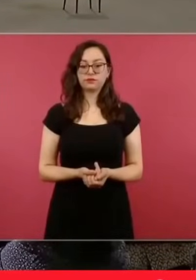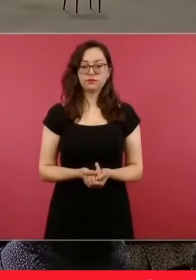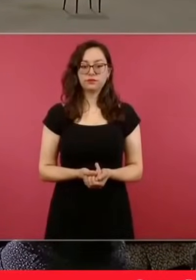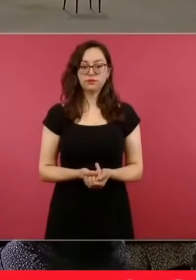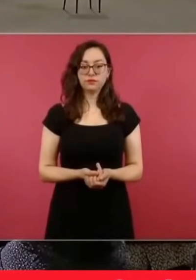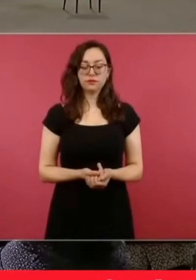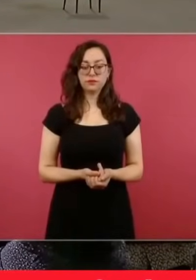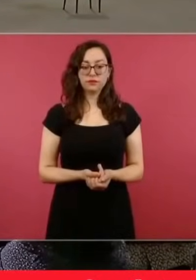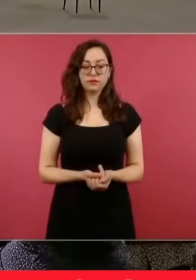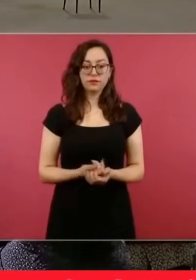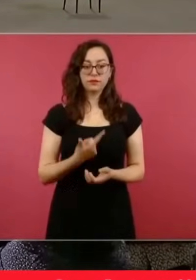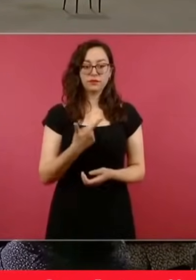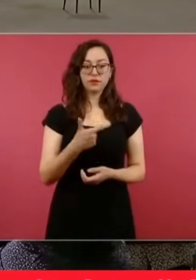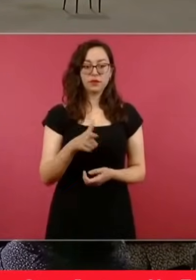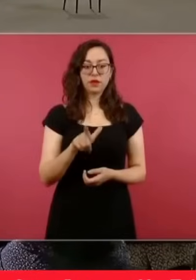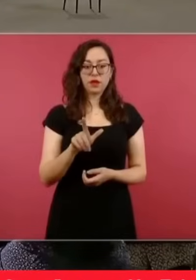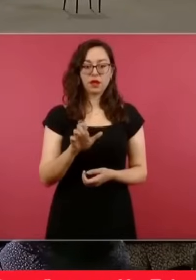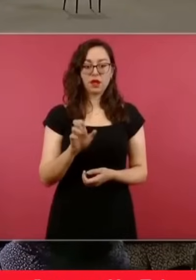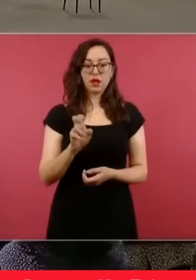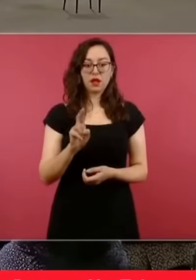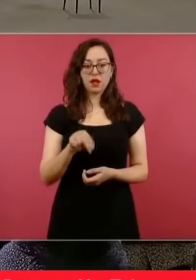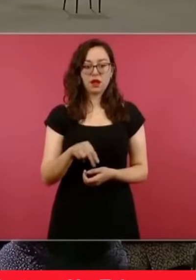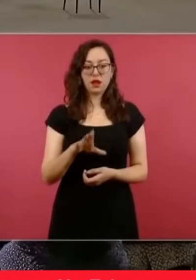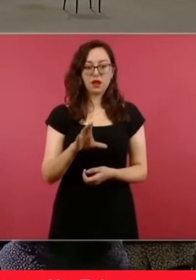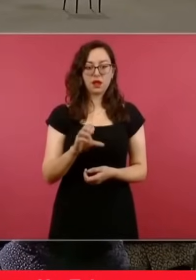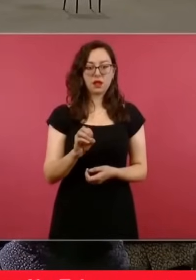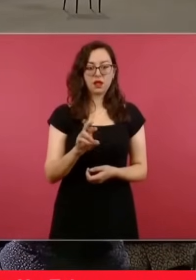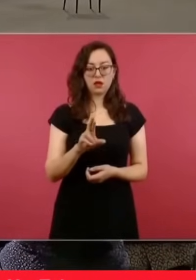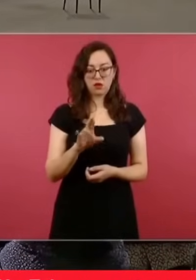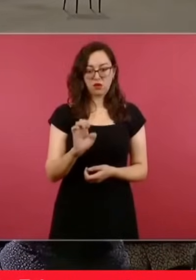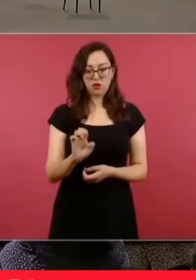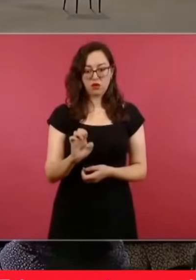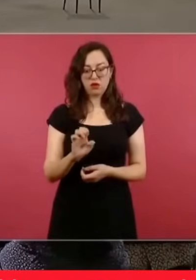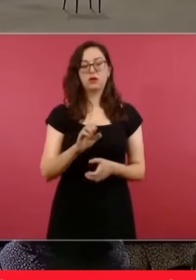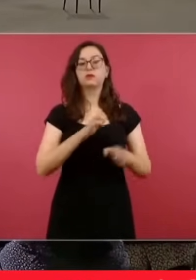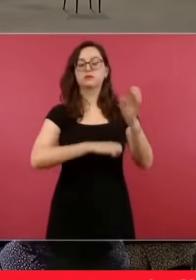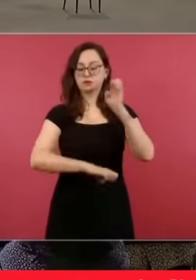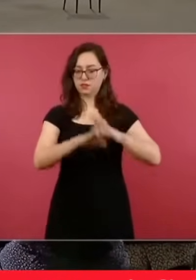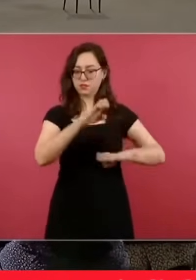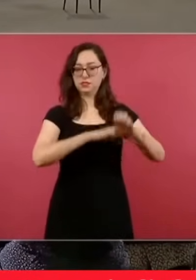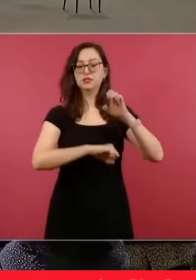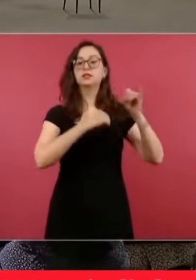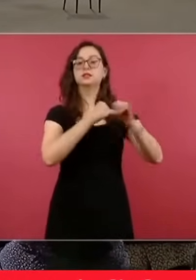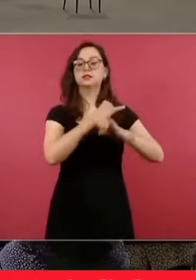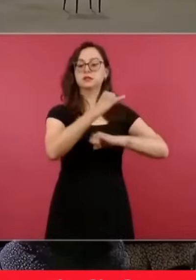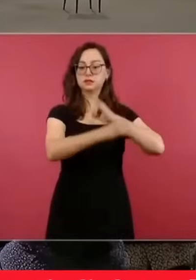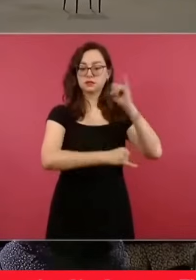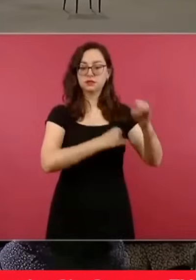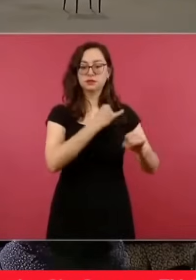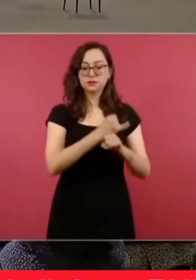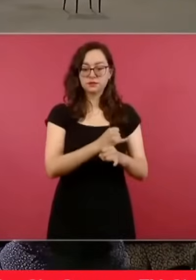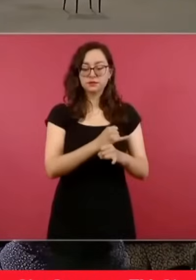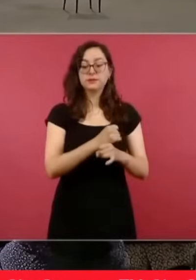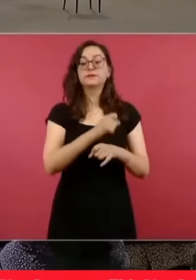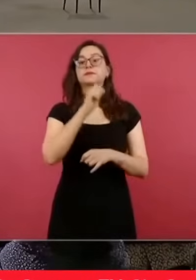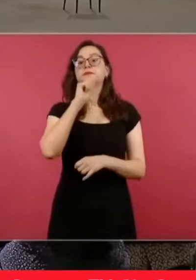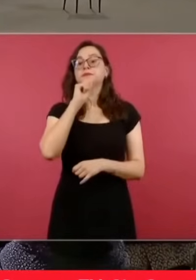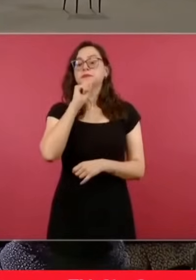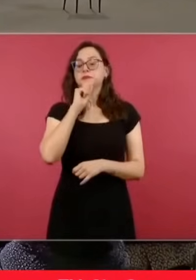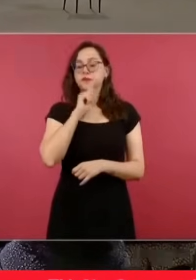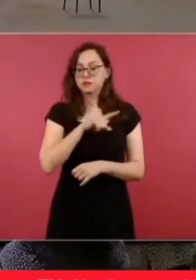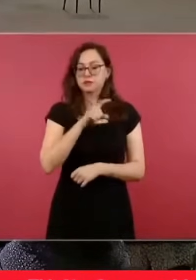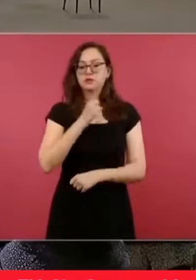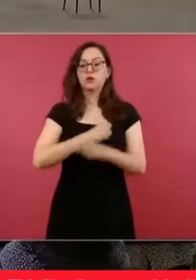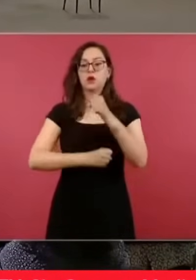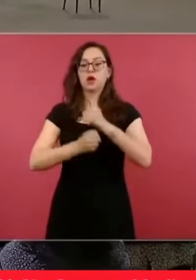Glencore, esta es otra empresa internacional, también en 2022 el Departamento de Justicia